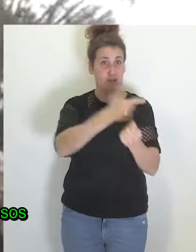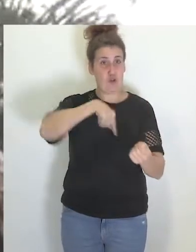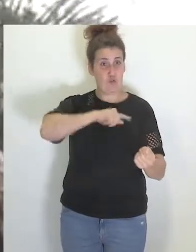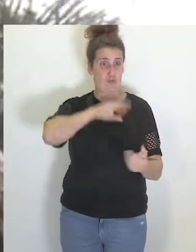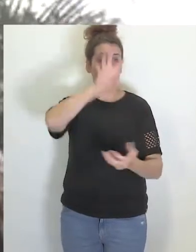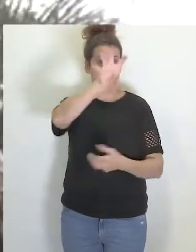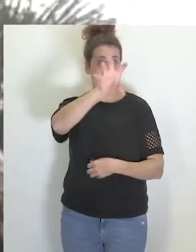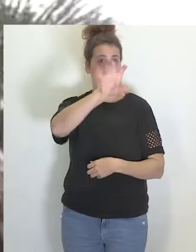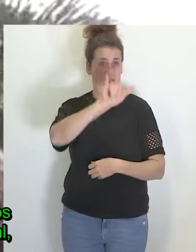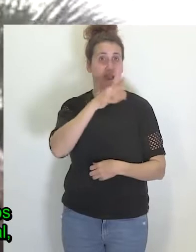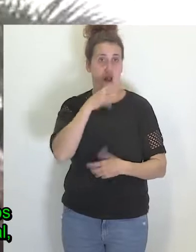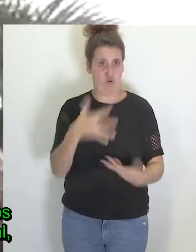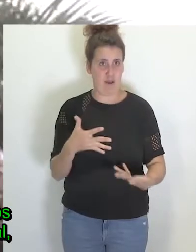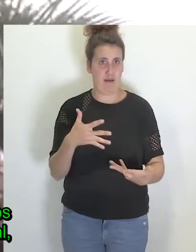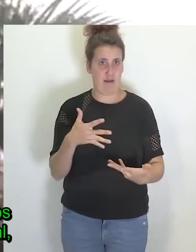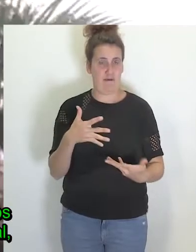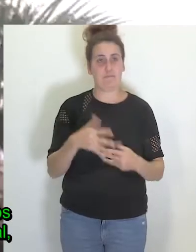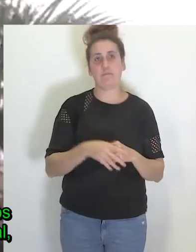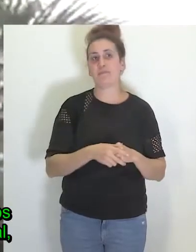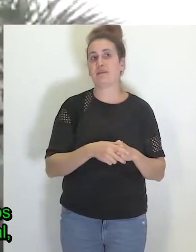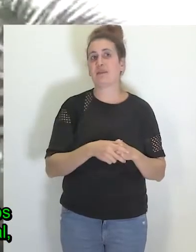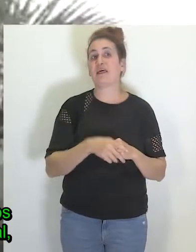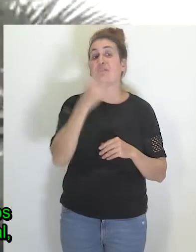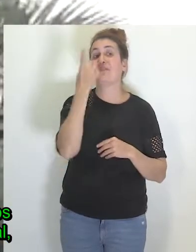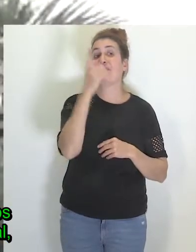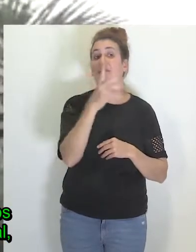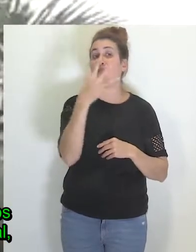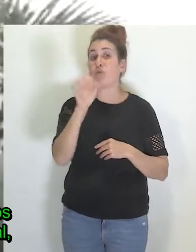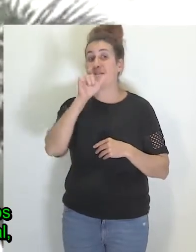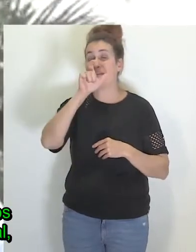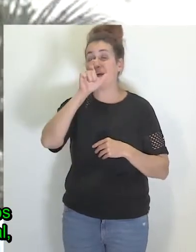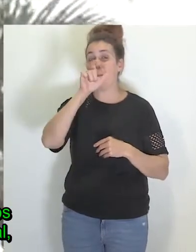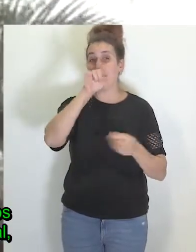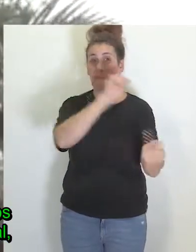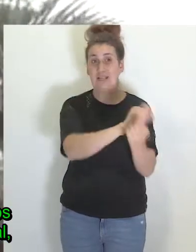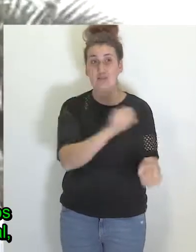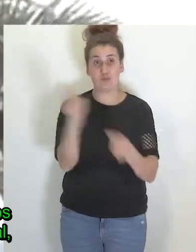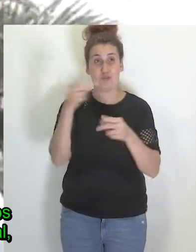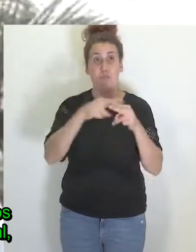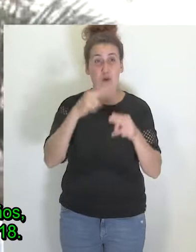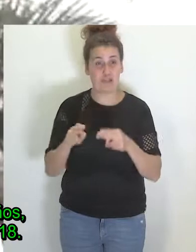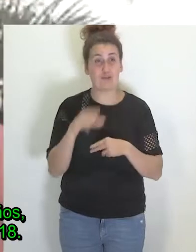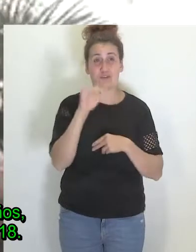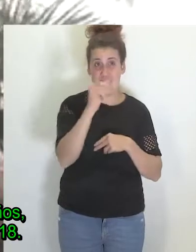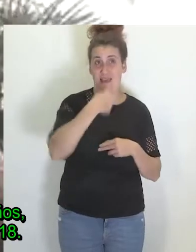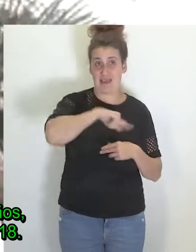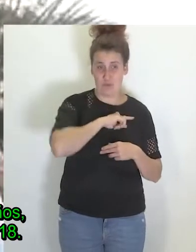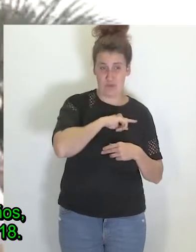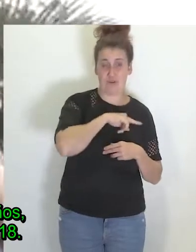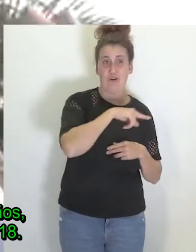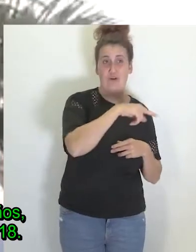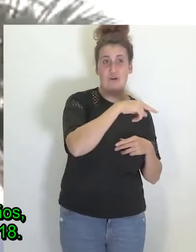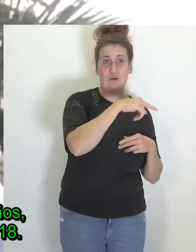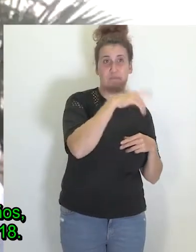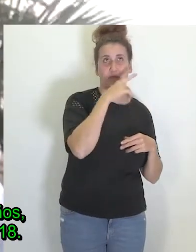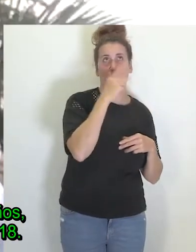país. Tenemos más de 150 presos y presas políticas en general, algunos con